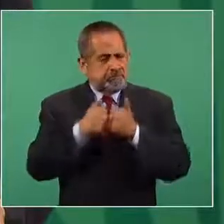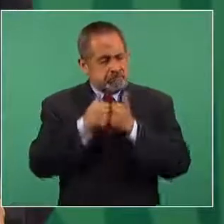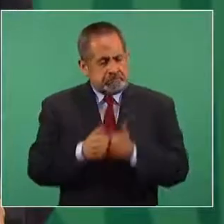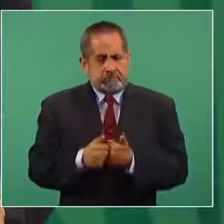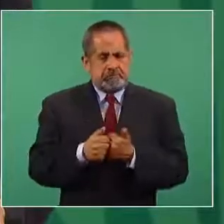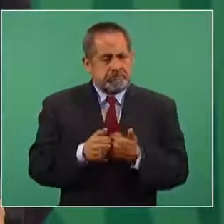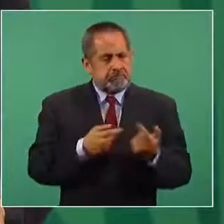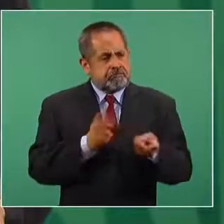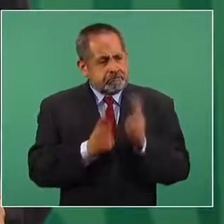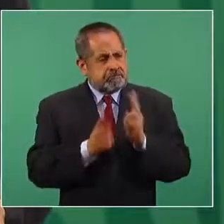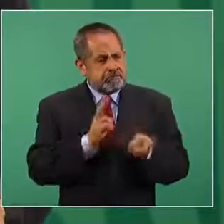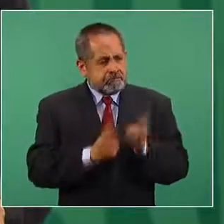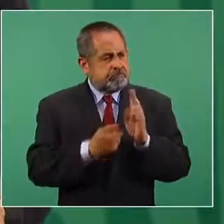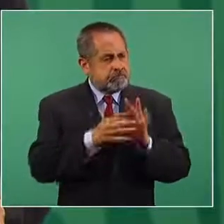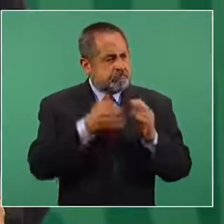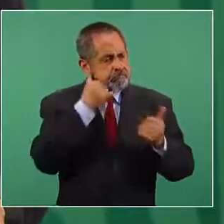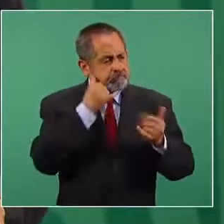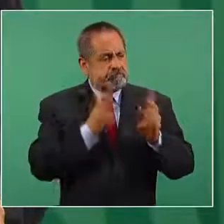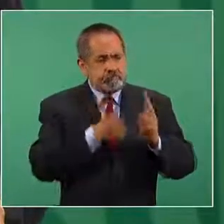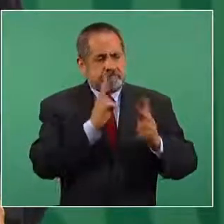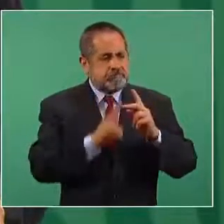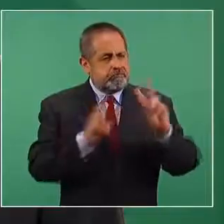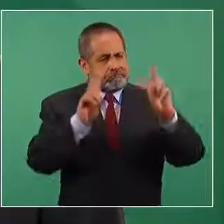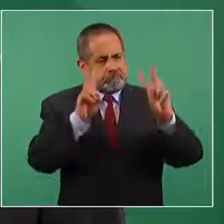desahogar la agenda.